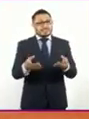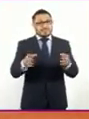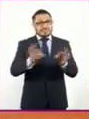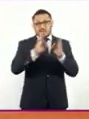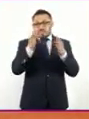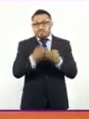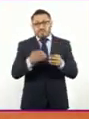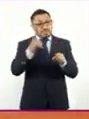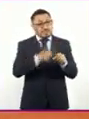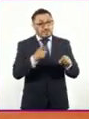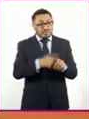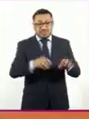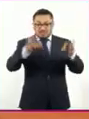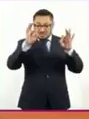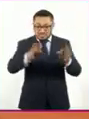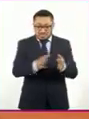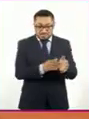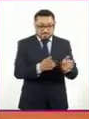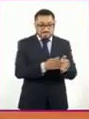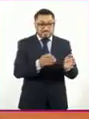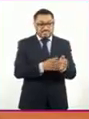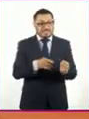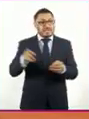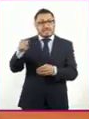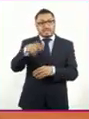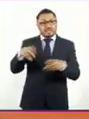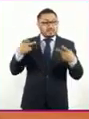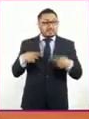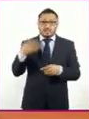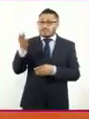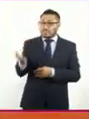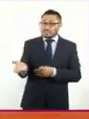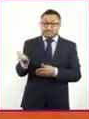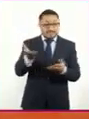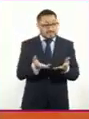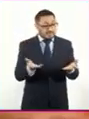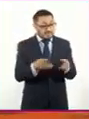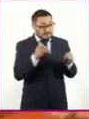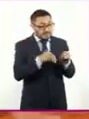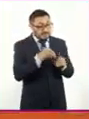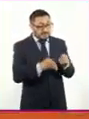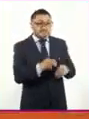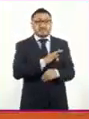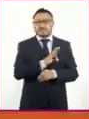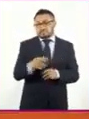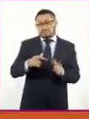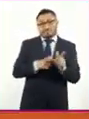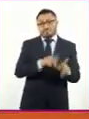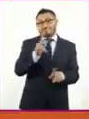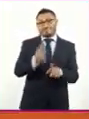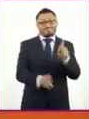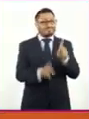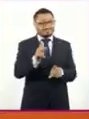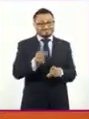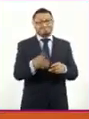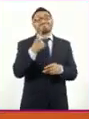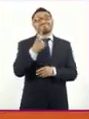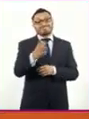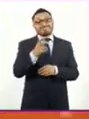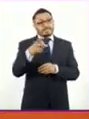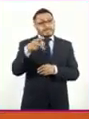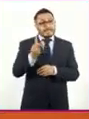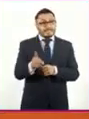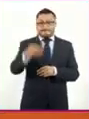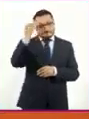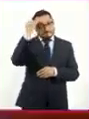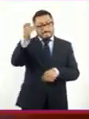y color de papel solicitados por los clientes. Pues podríamos seguir hablando al respecto, pero